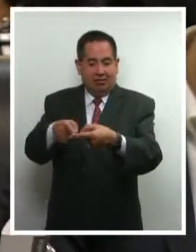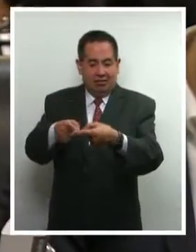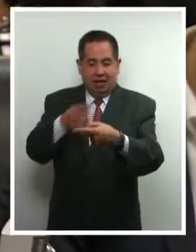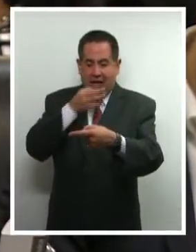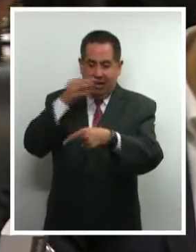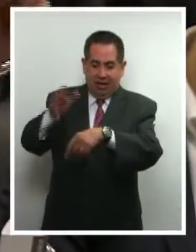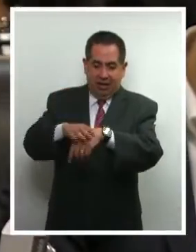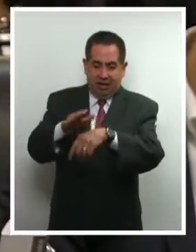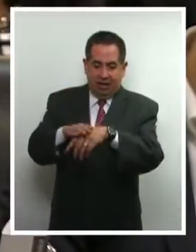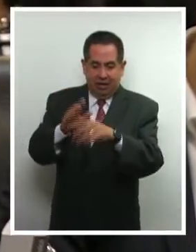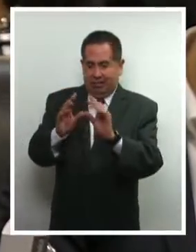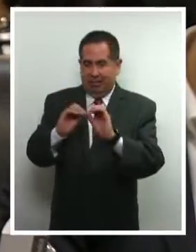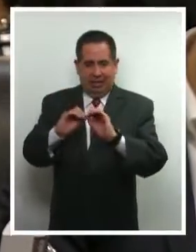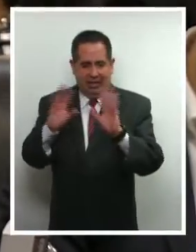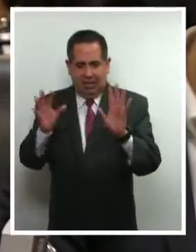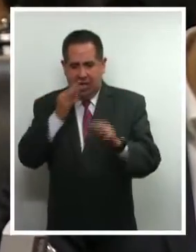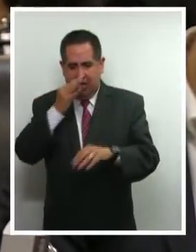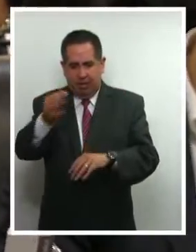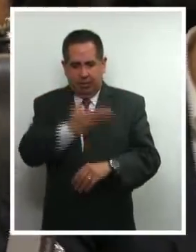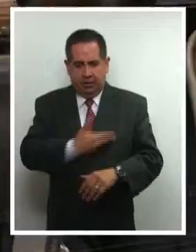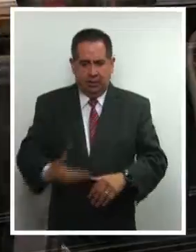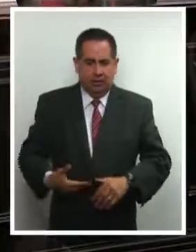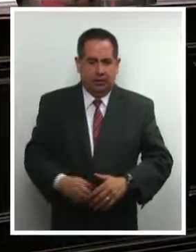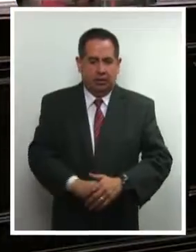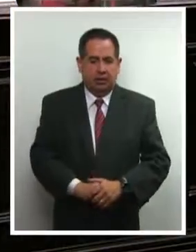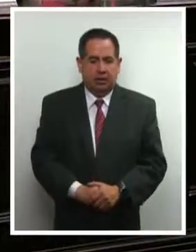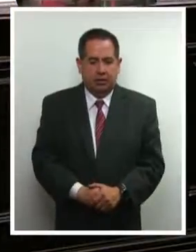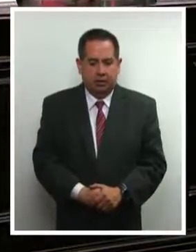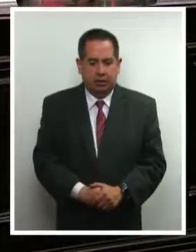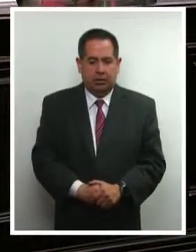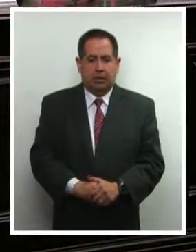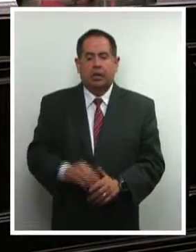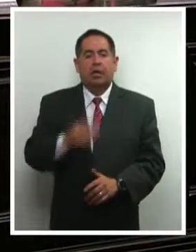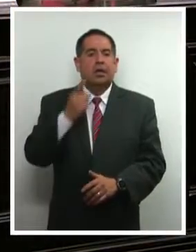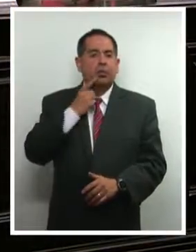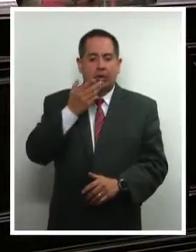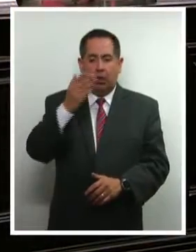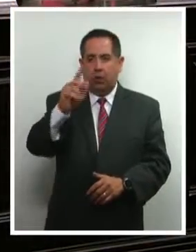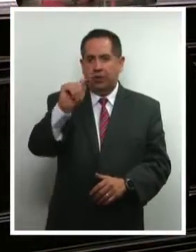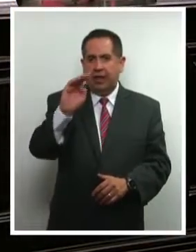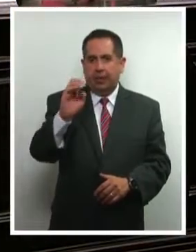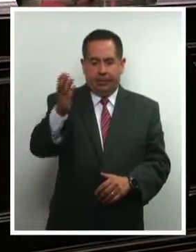enuncia, de manera muy simple, presidente. Diputado Otave.